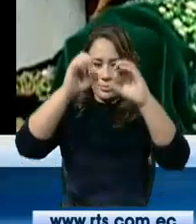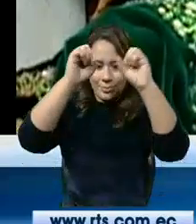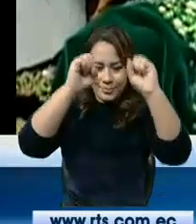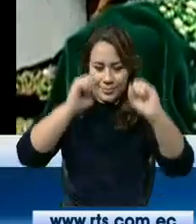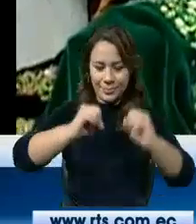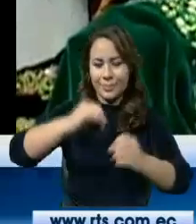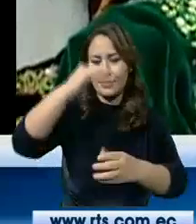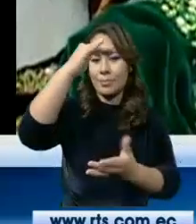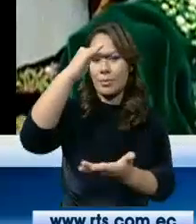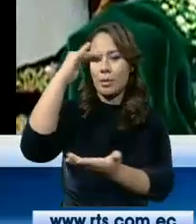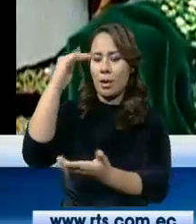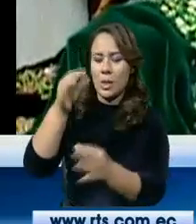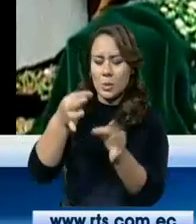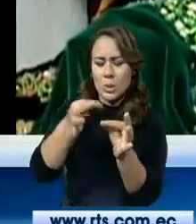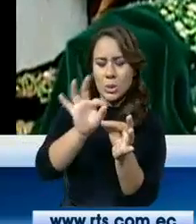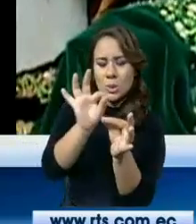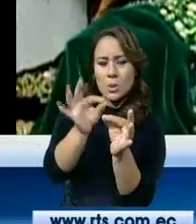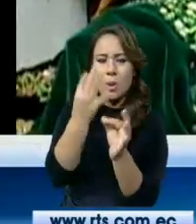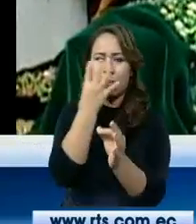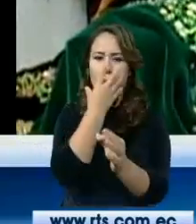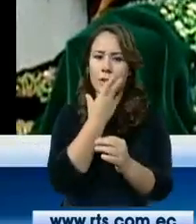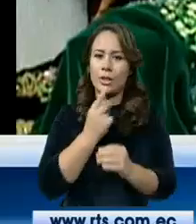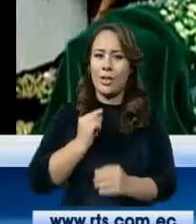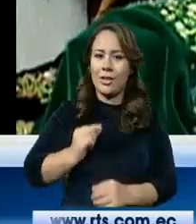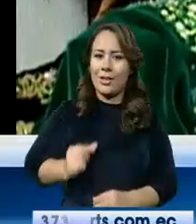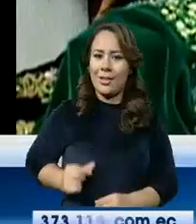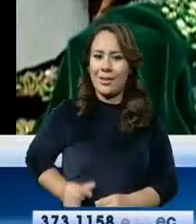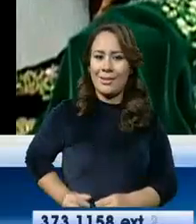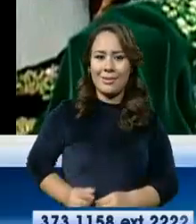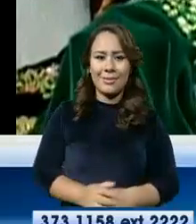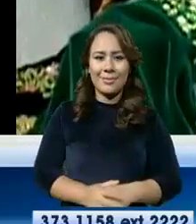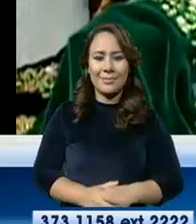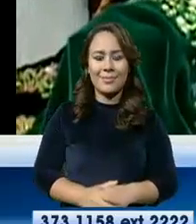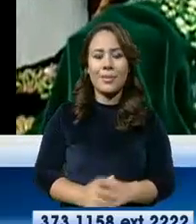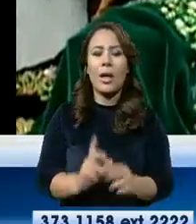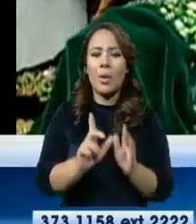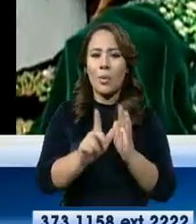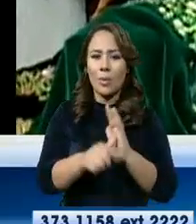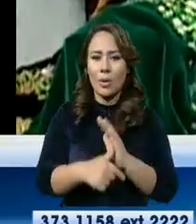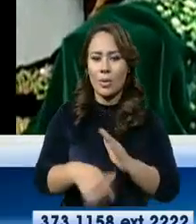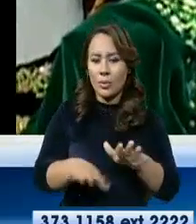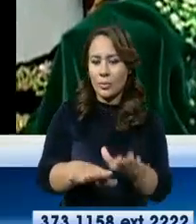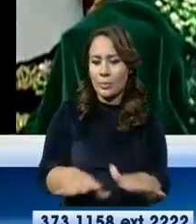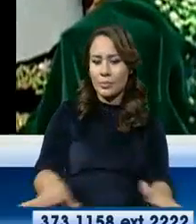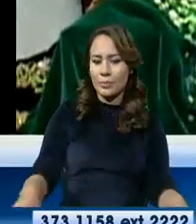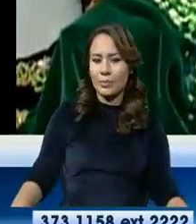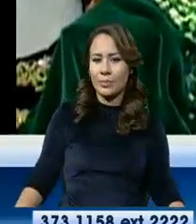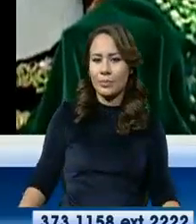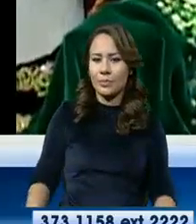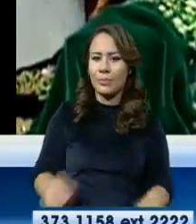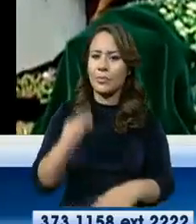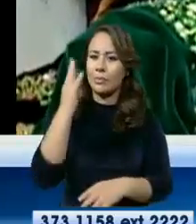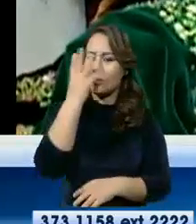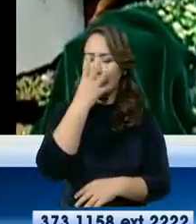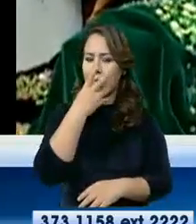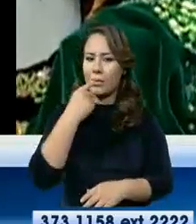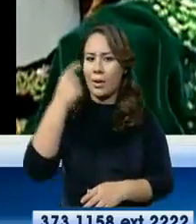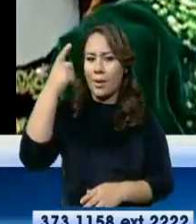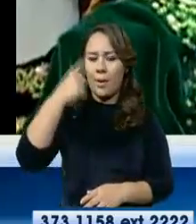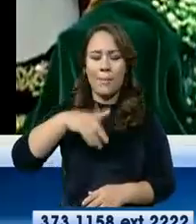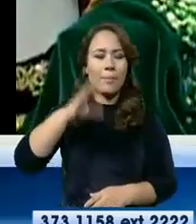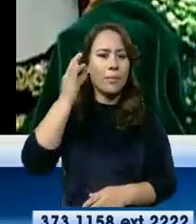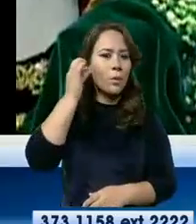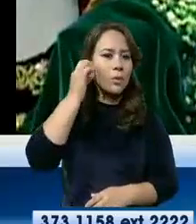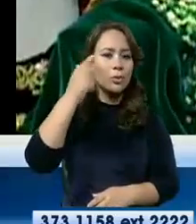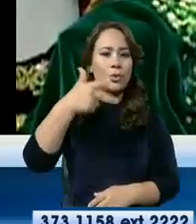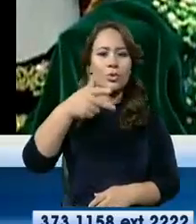es así, bien bordada, bien adornada todo. Y ahí, de ahí las polleras, las, por decir las de la Cholita Cuencana.